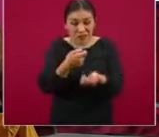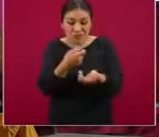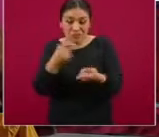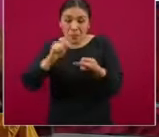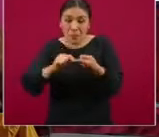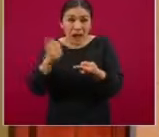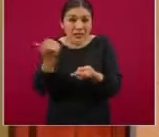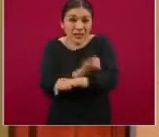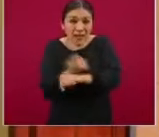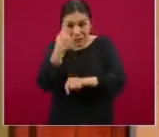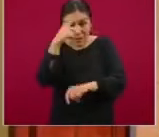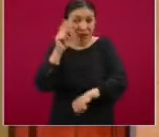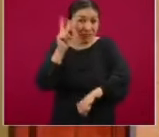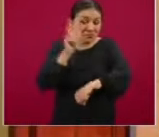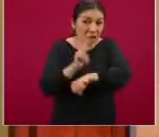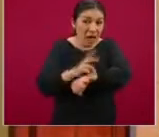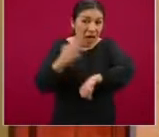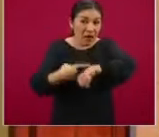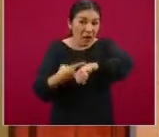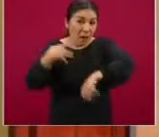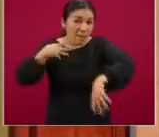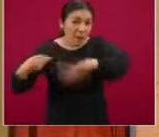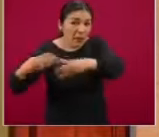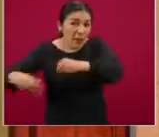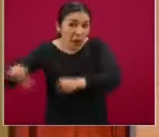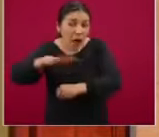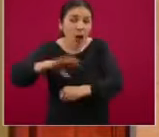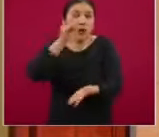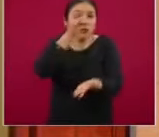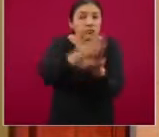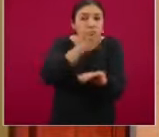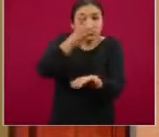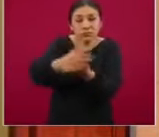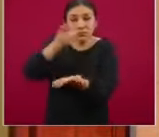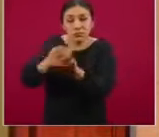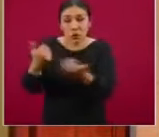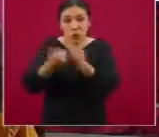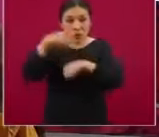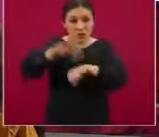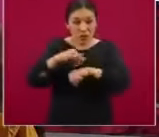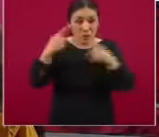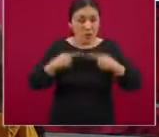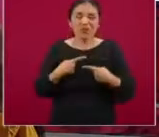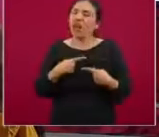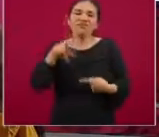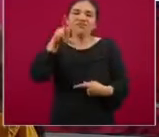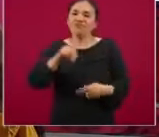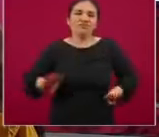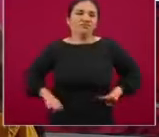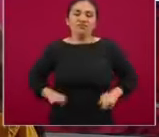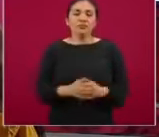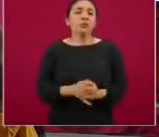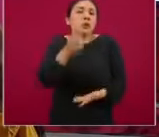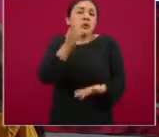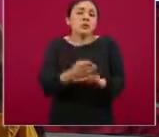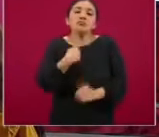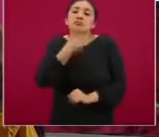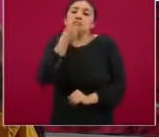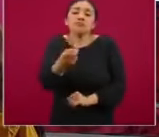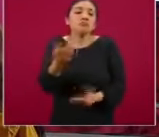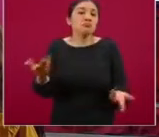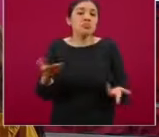efectos ni de la vigilancia epidemiológica ni del diagnóstico clínico de un paciente. Y terminamos solamente diciendo